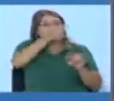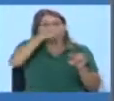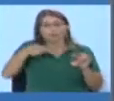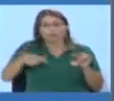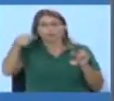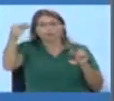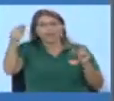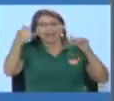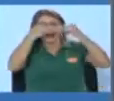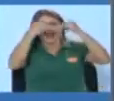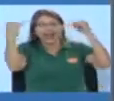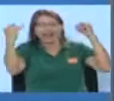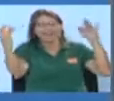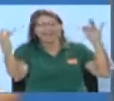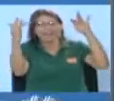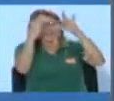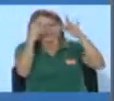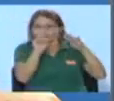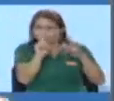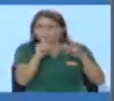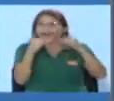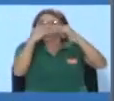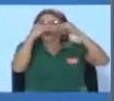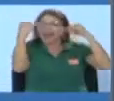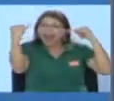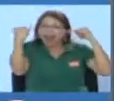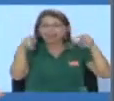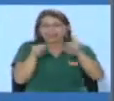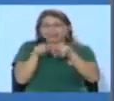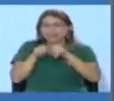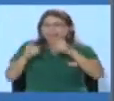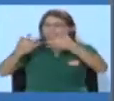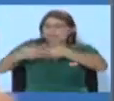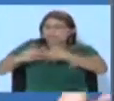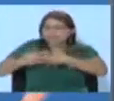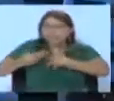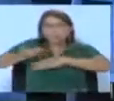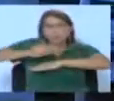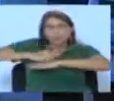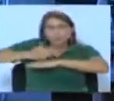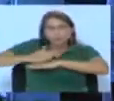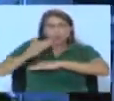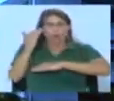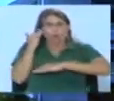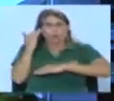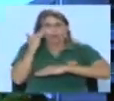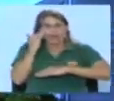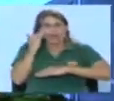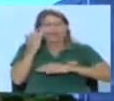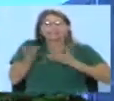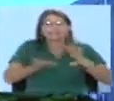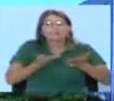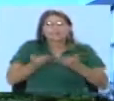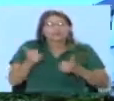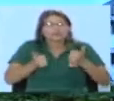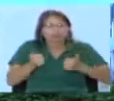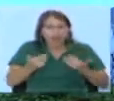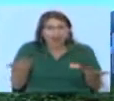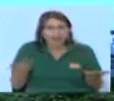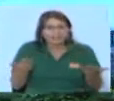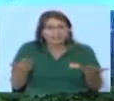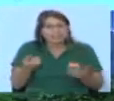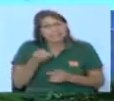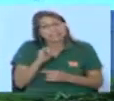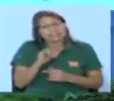llevar el cable, tener el equipo para conectarme y además poder conocer cuáles son los servicios, ¿verdad? Y si al final